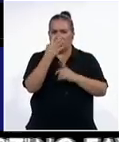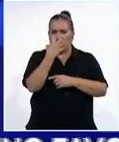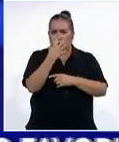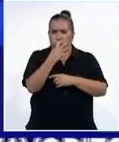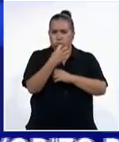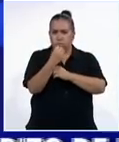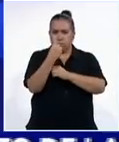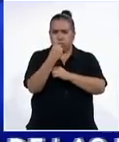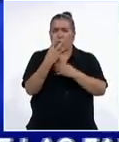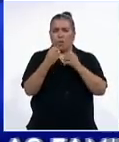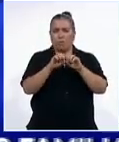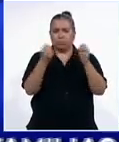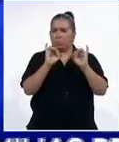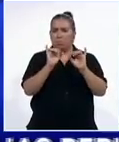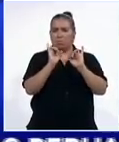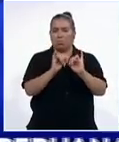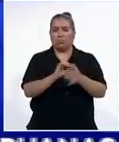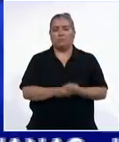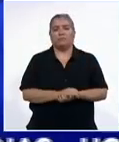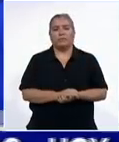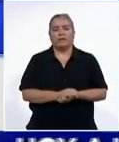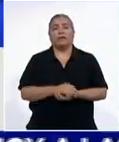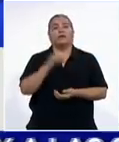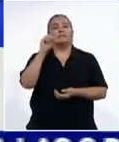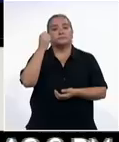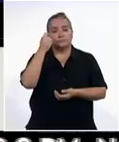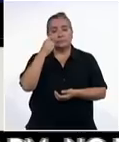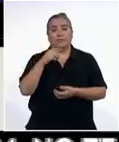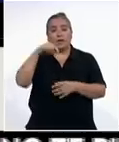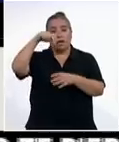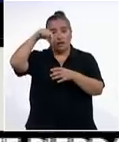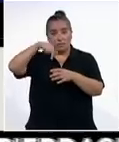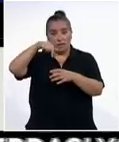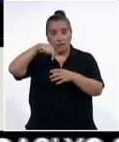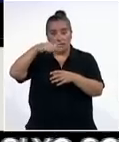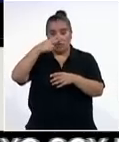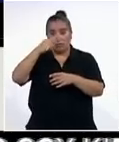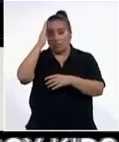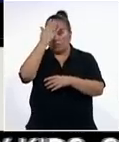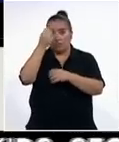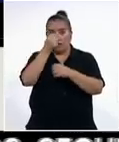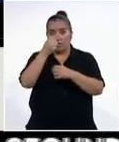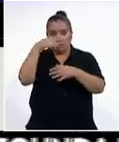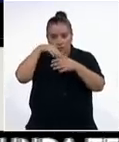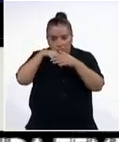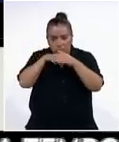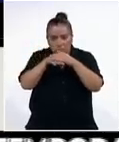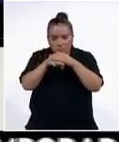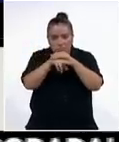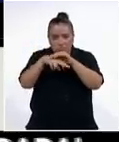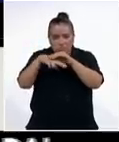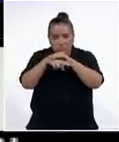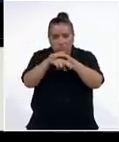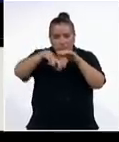revientan? No, definitivamente, abajo, por eso que los bomberos entramos agachados a los incendios,